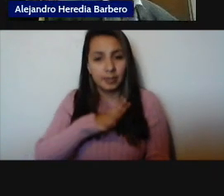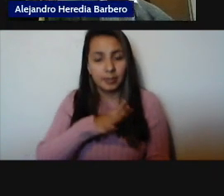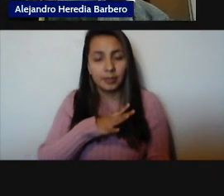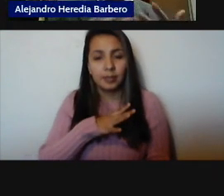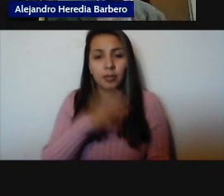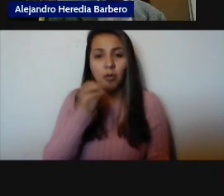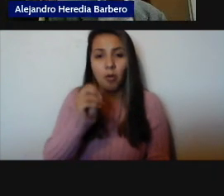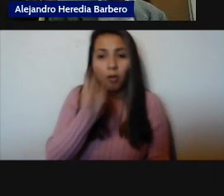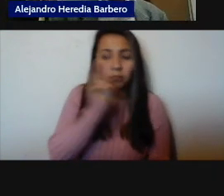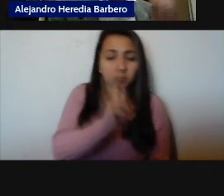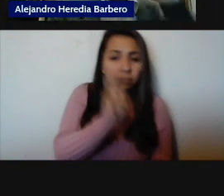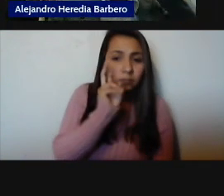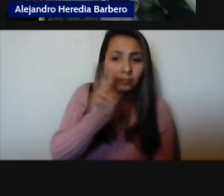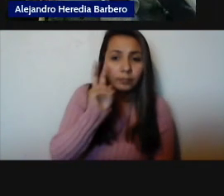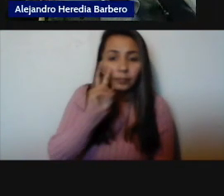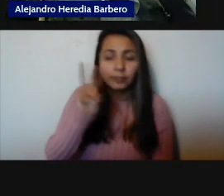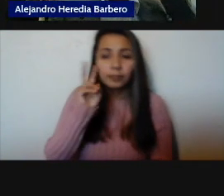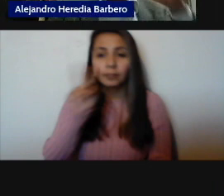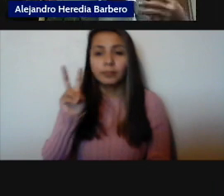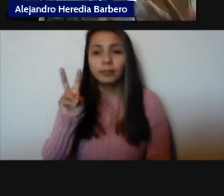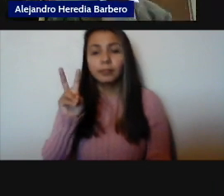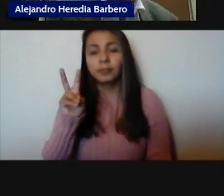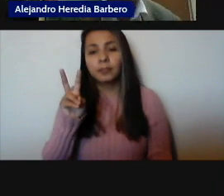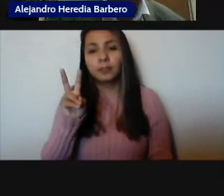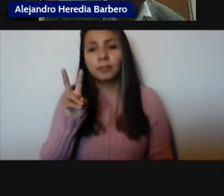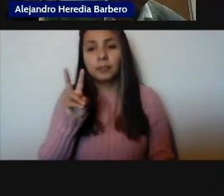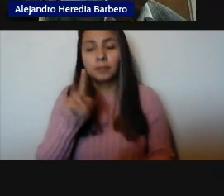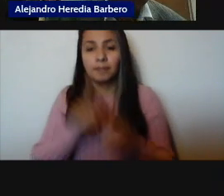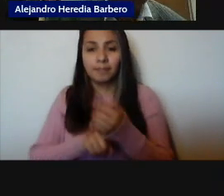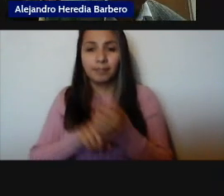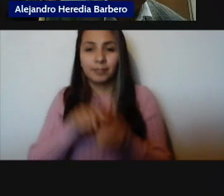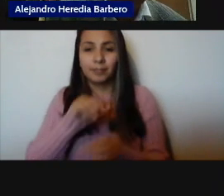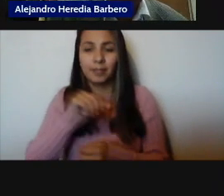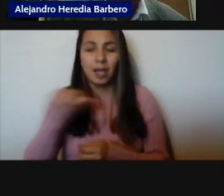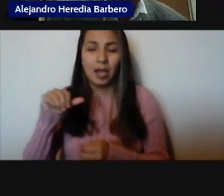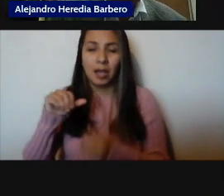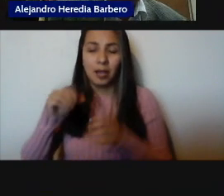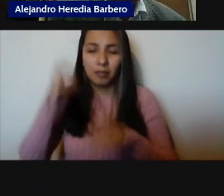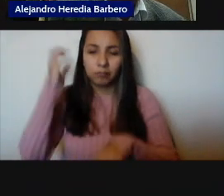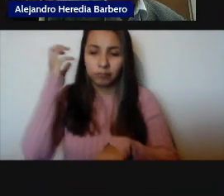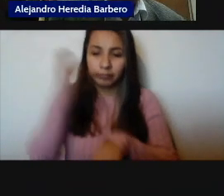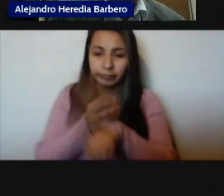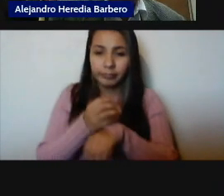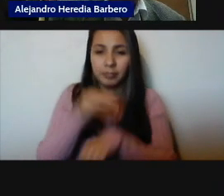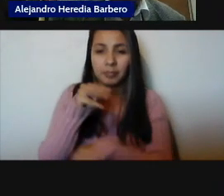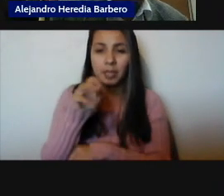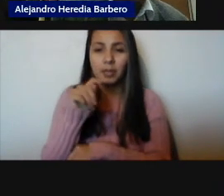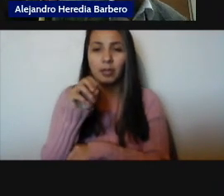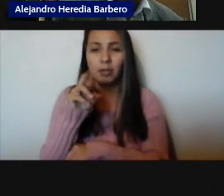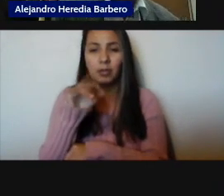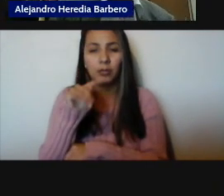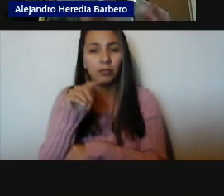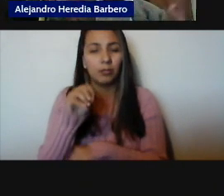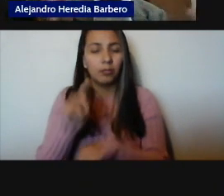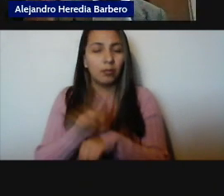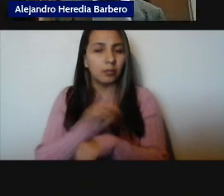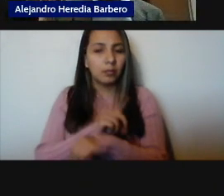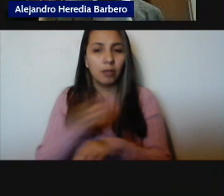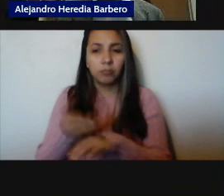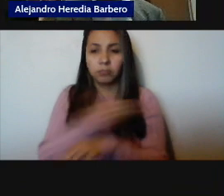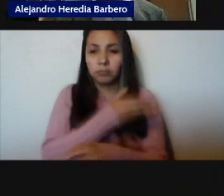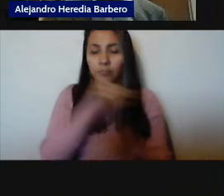se han demostrado que existen o se han observado en el material meteorítico desde los